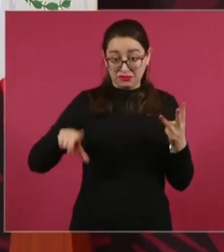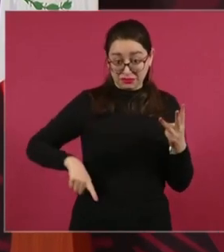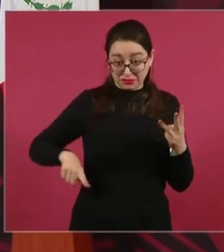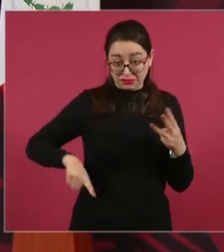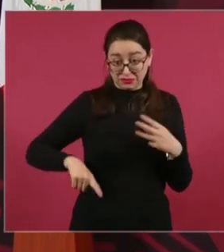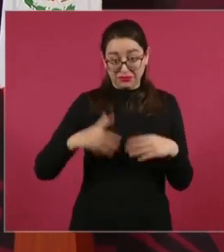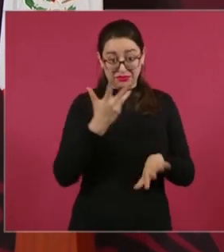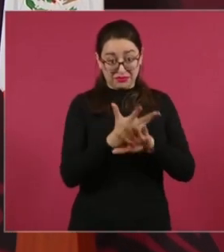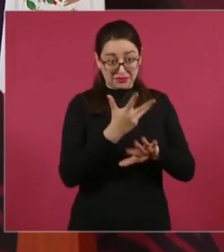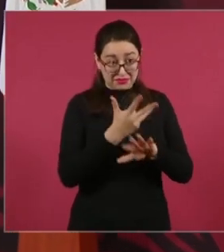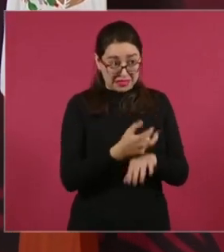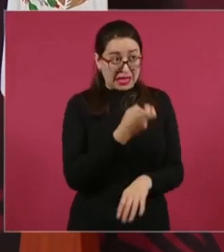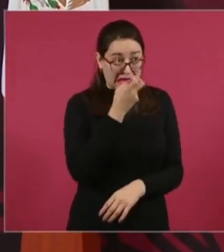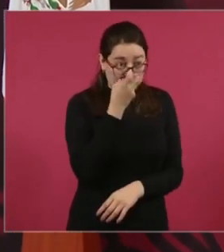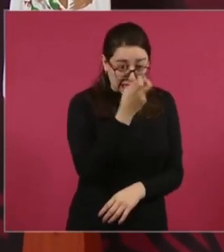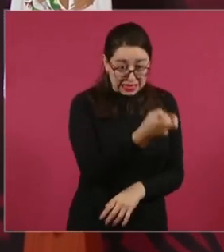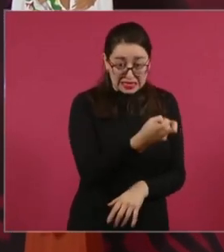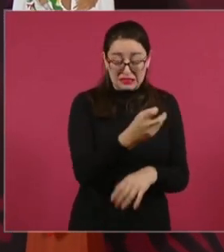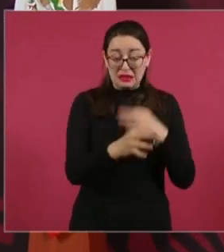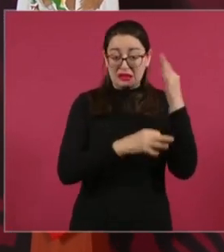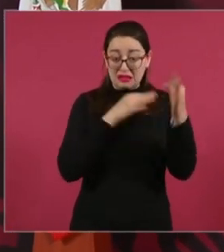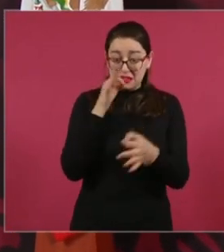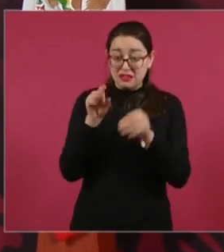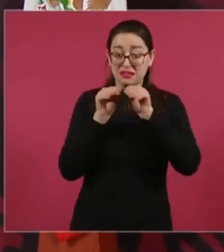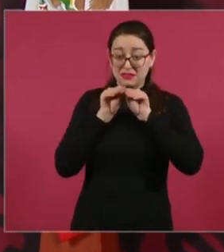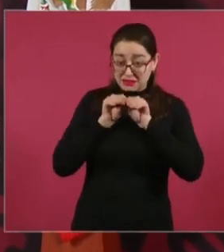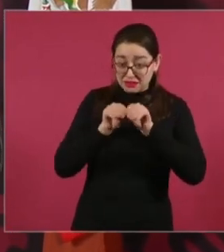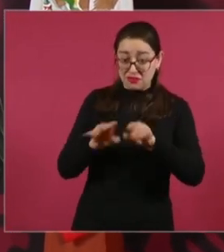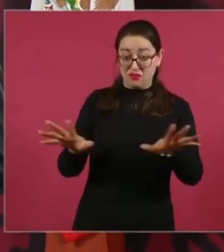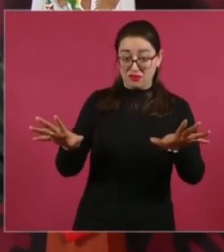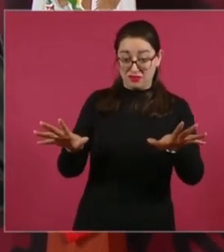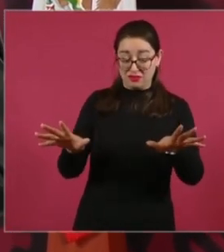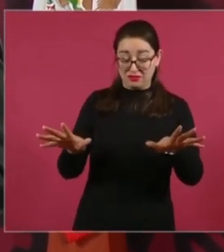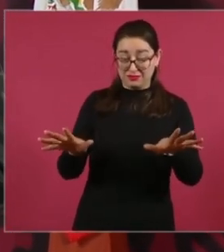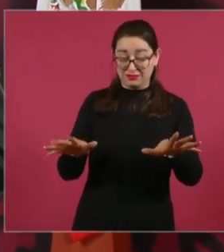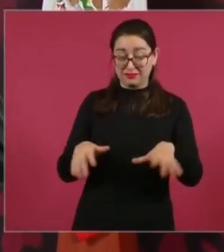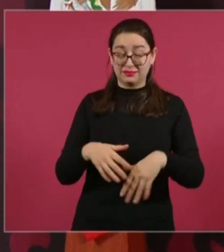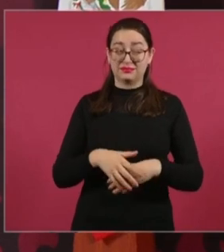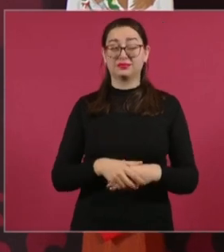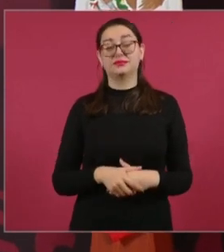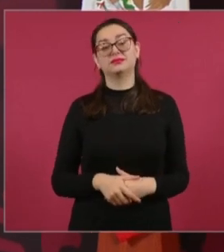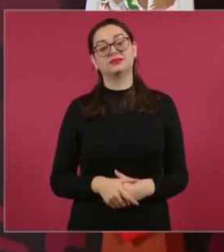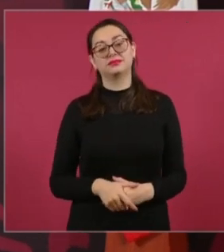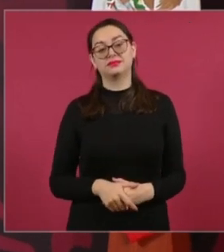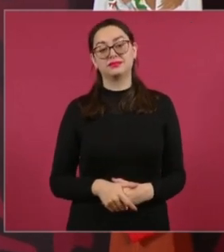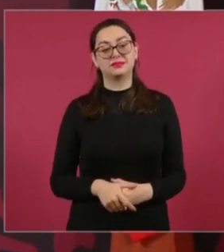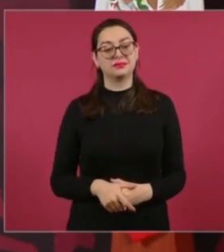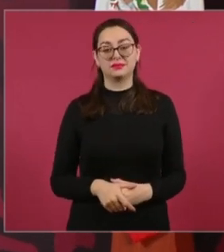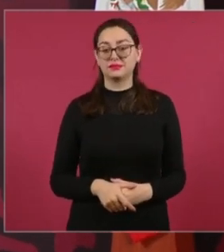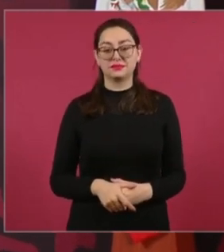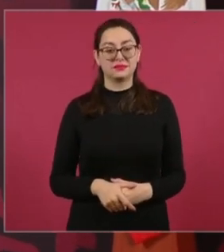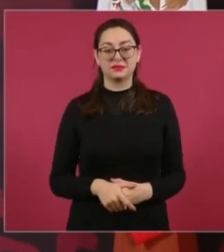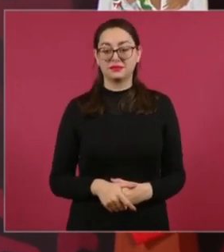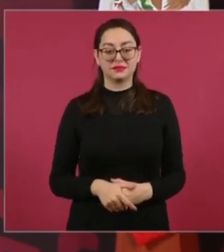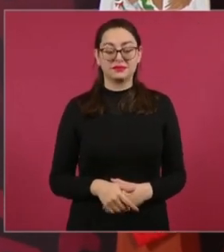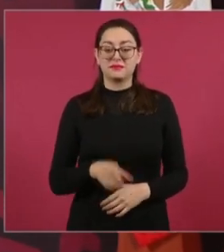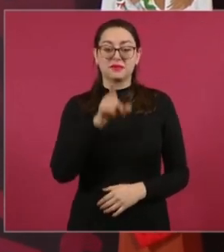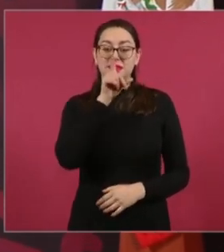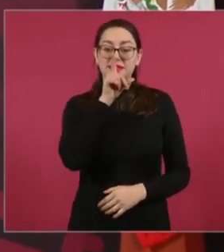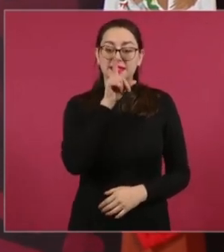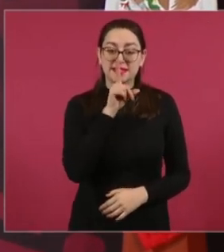tiene que ver con el AMPA